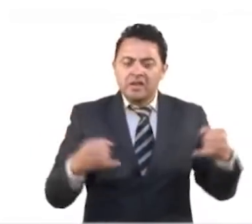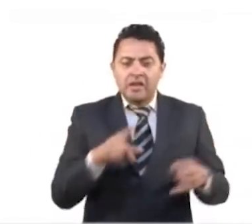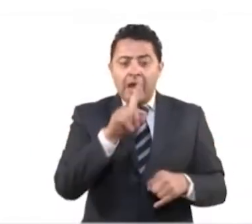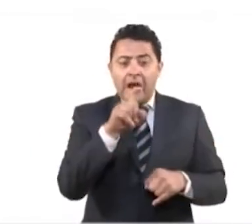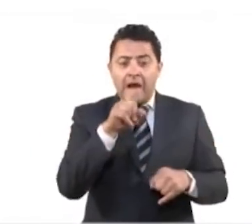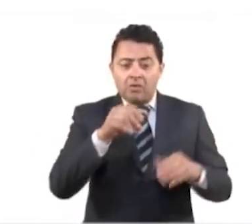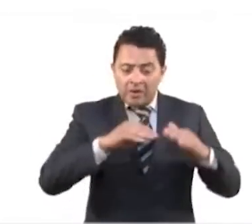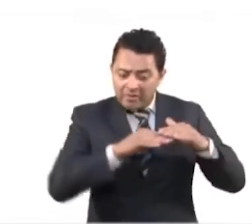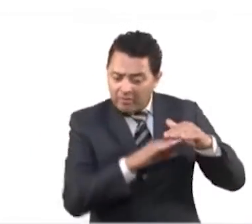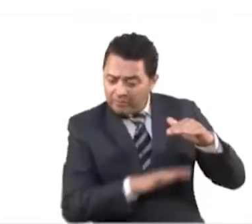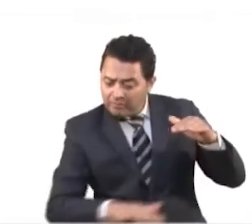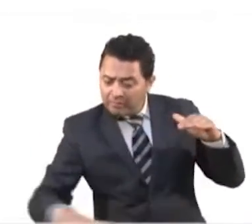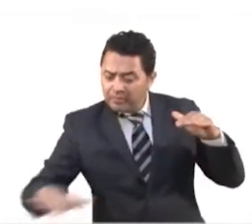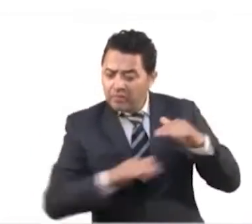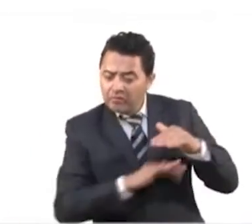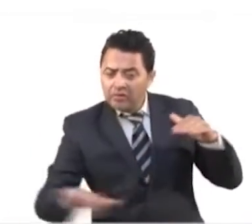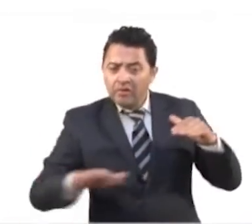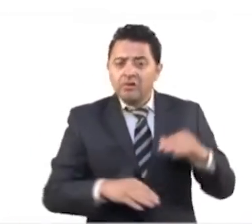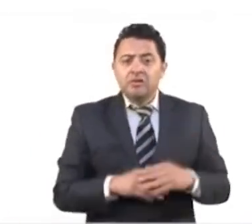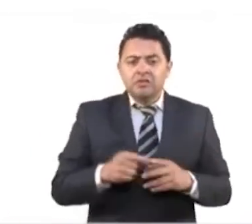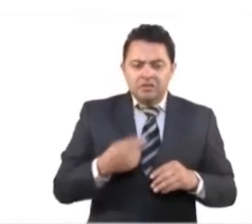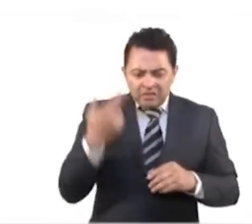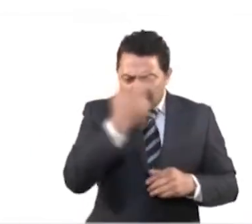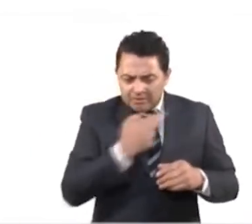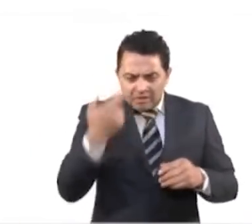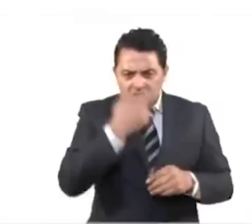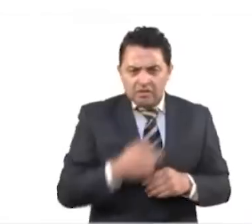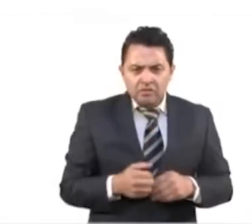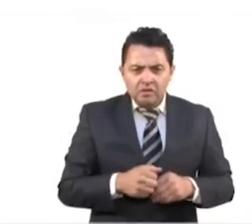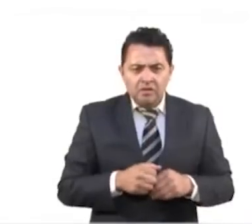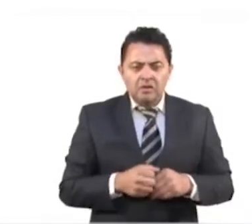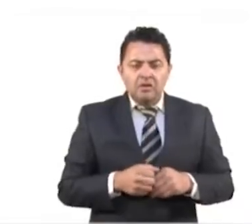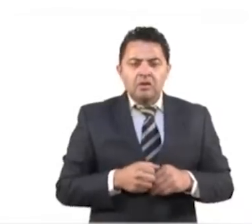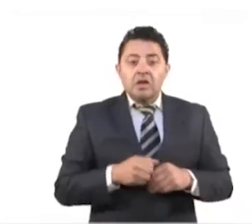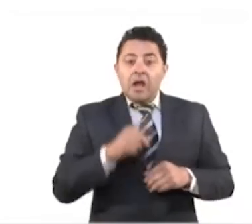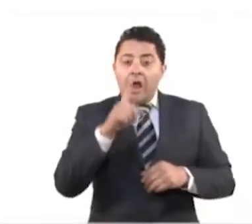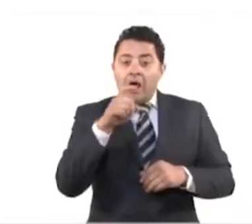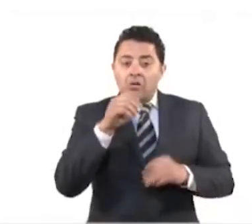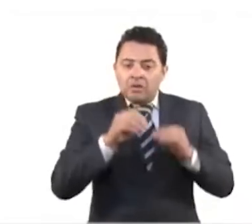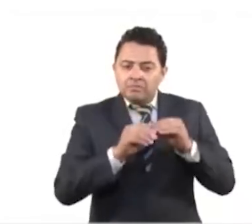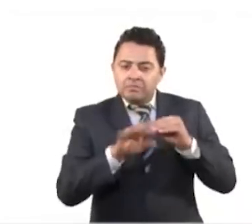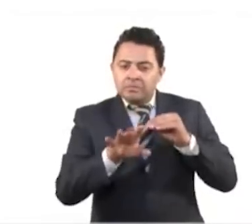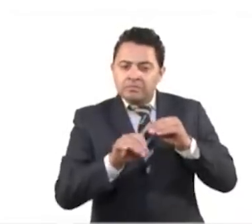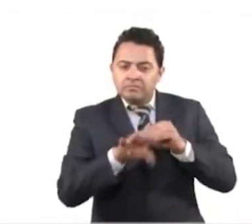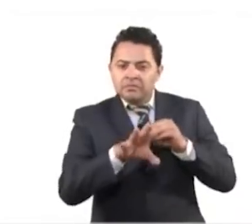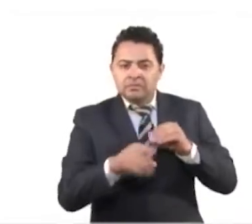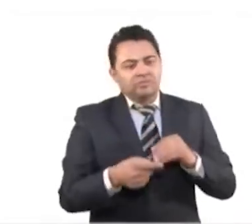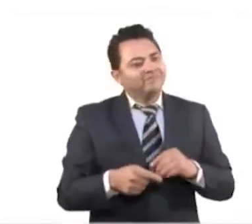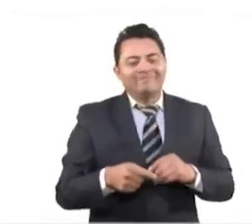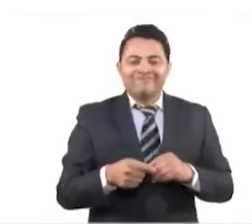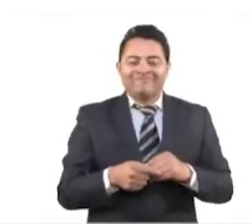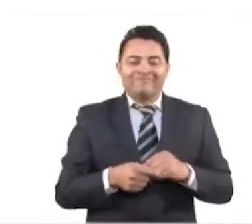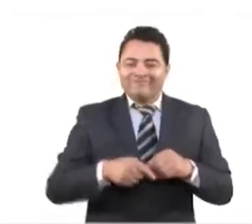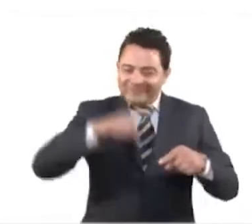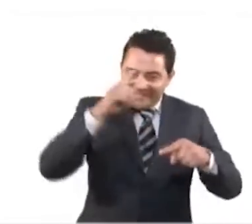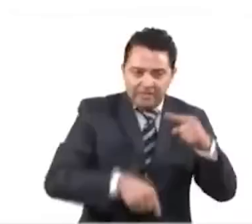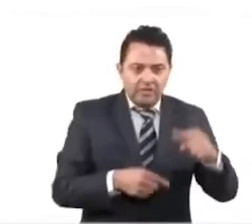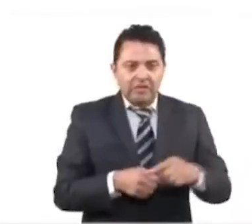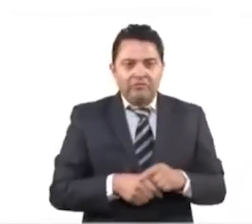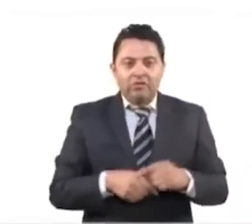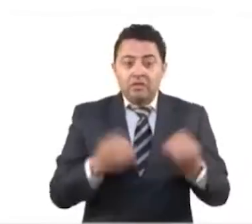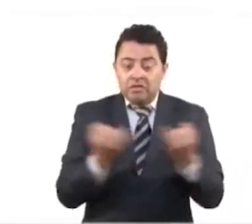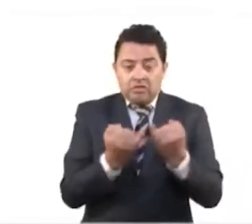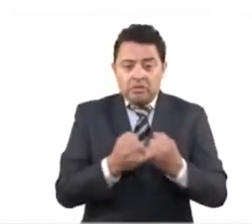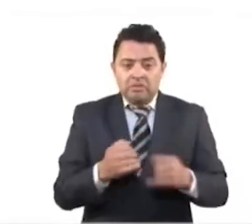se eliminaron 200 filtraciones de agua y un rasgo muy importante, se eliminó el ingreso de